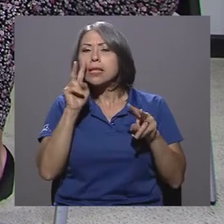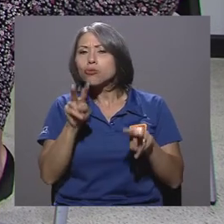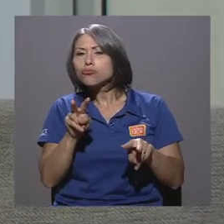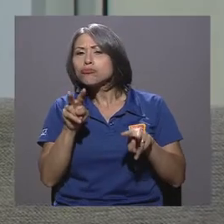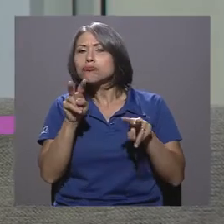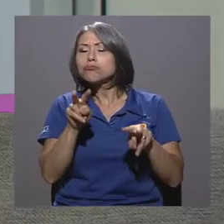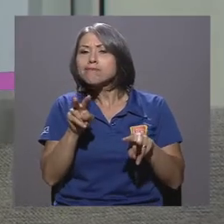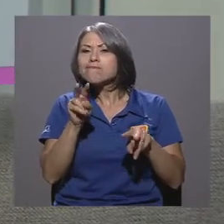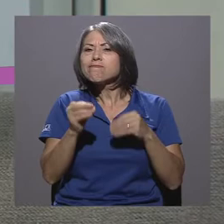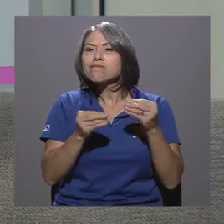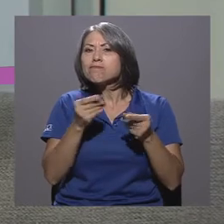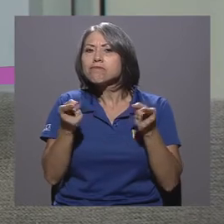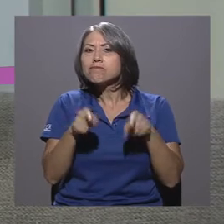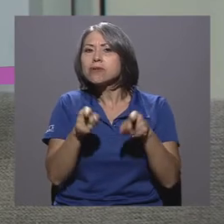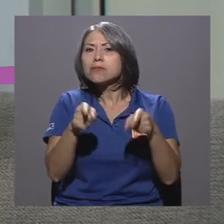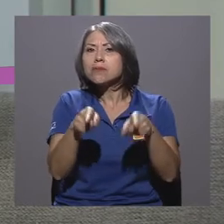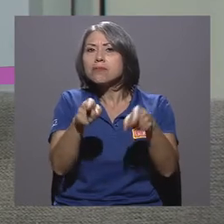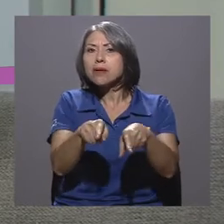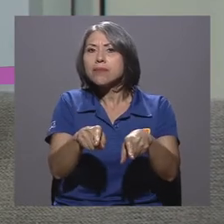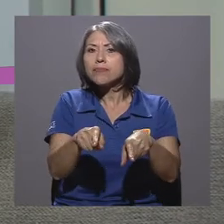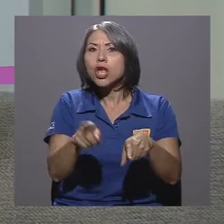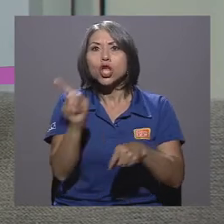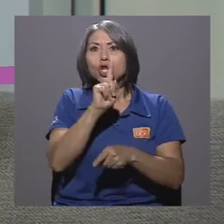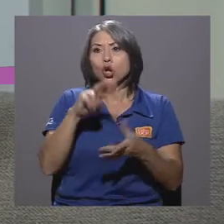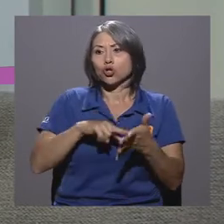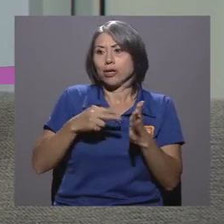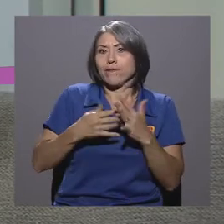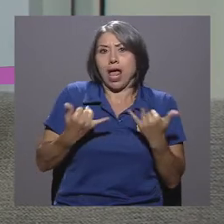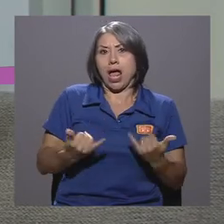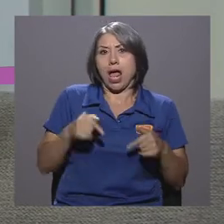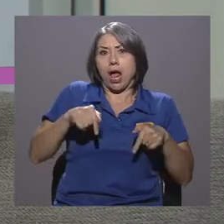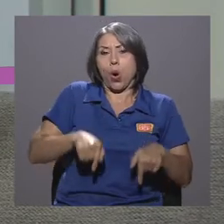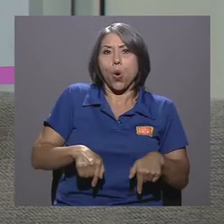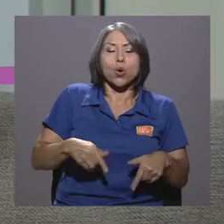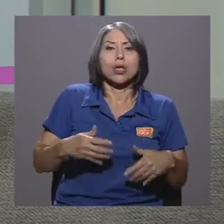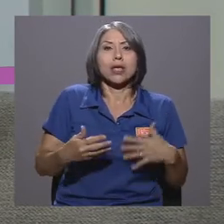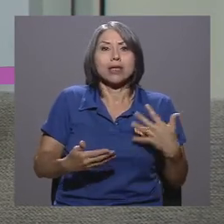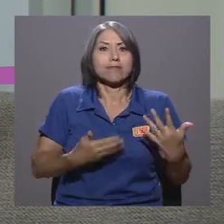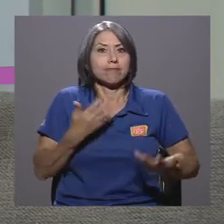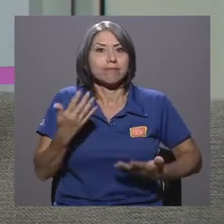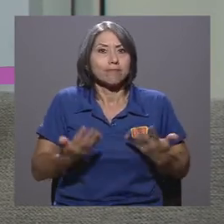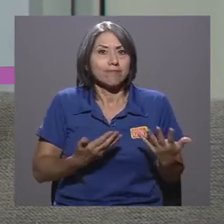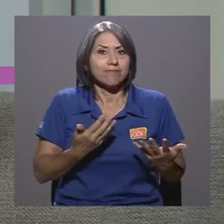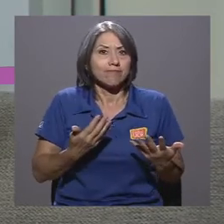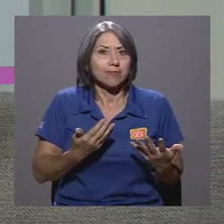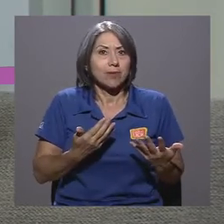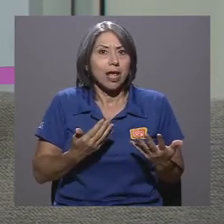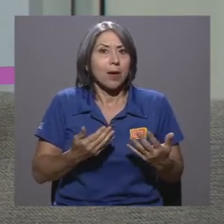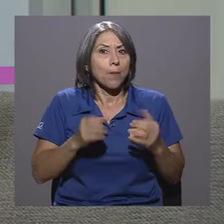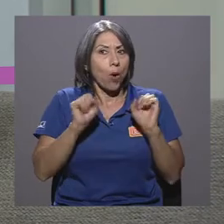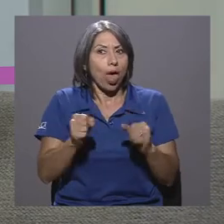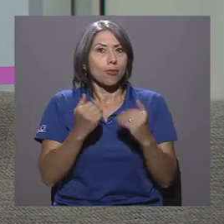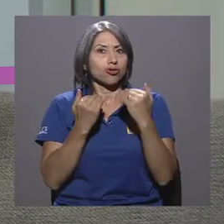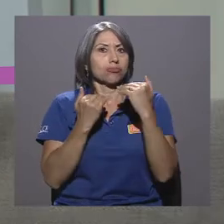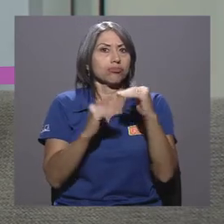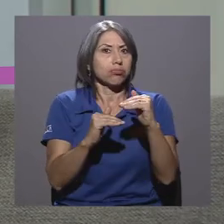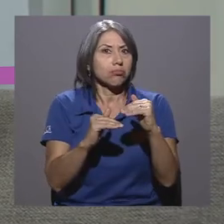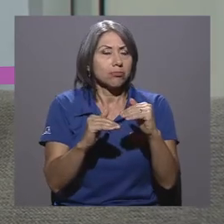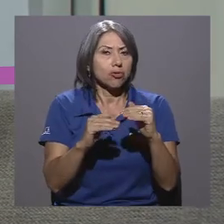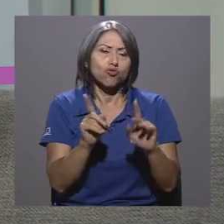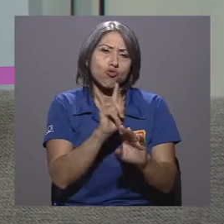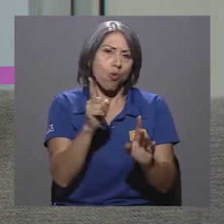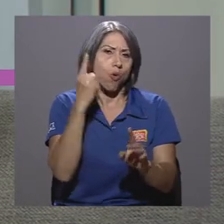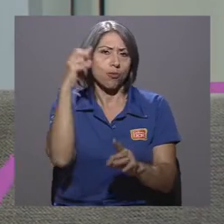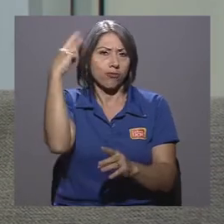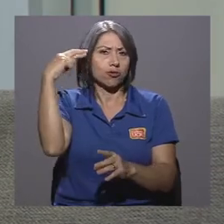analizando. Entonces, no es una medida que al día de hoy sea viable por las razones que comentaba la doctora Pérez. Y por el